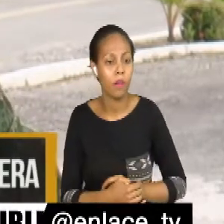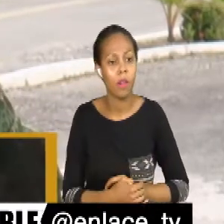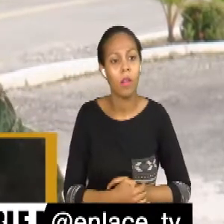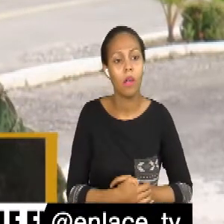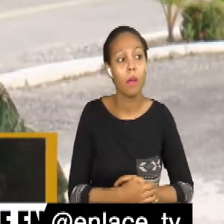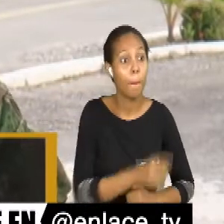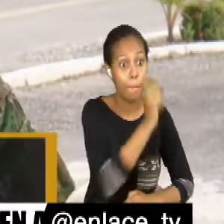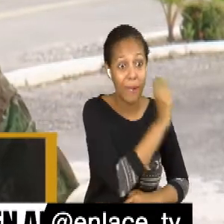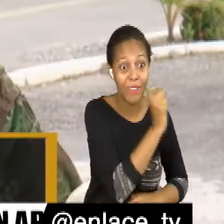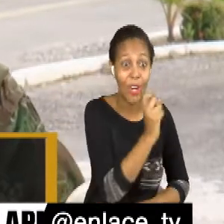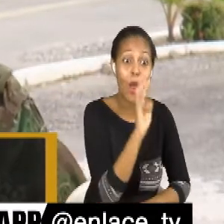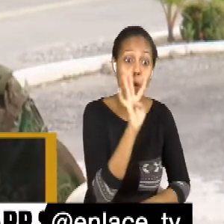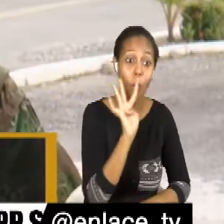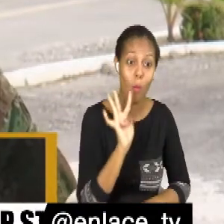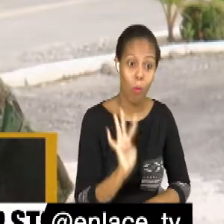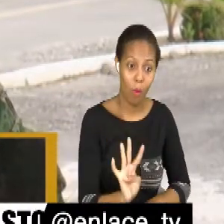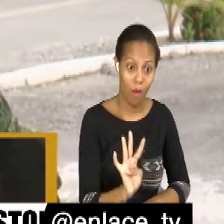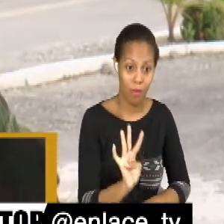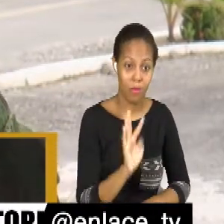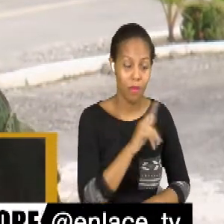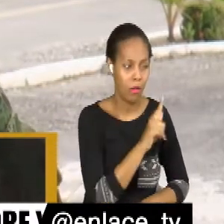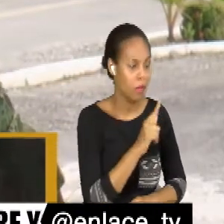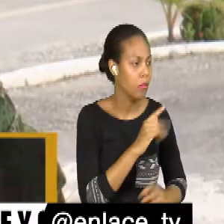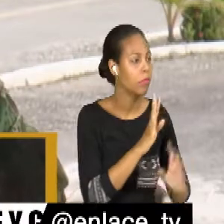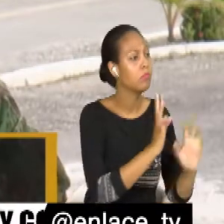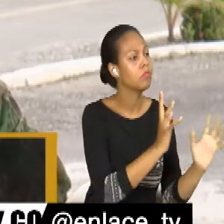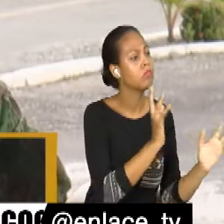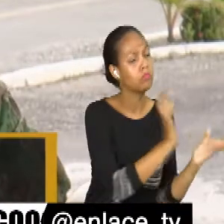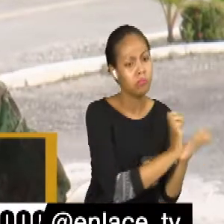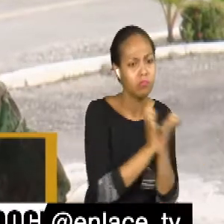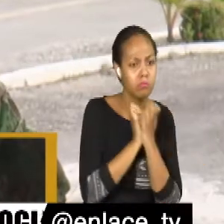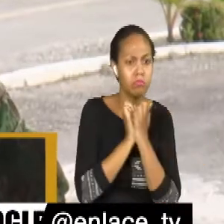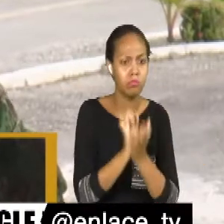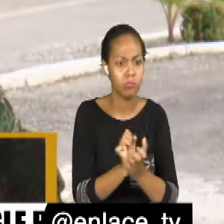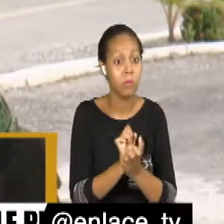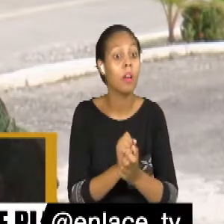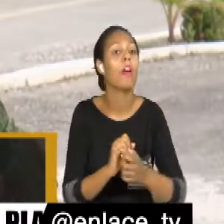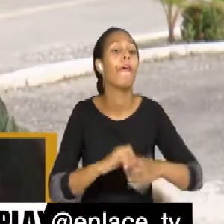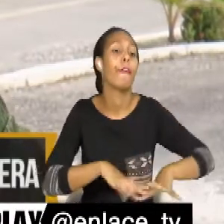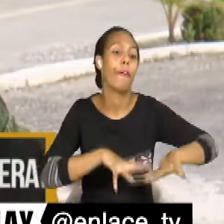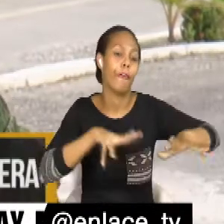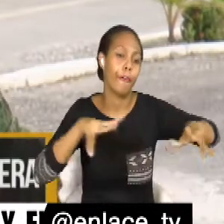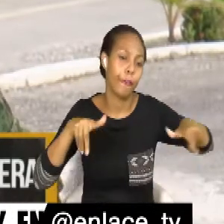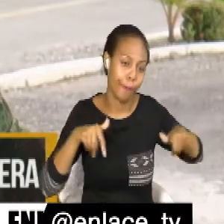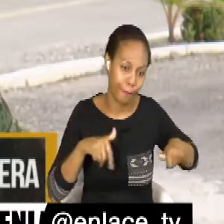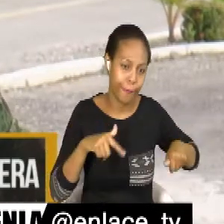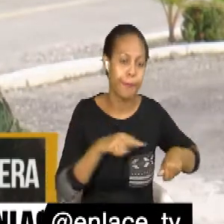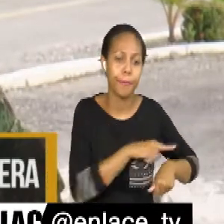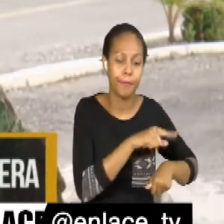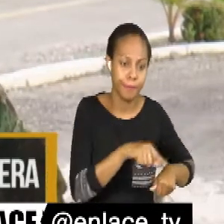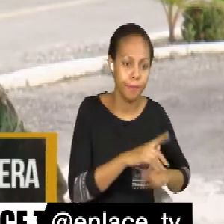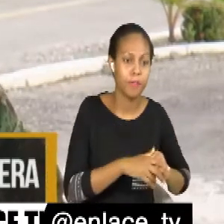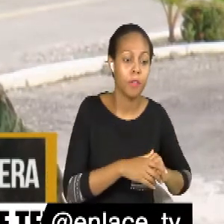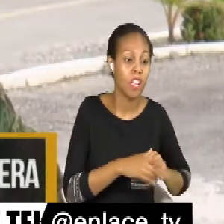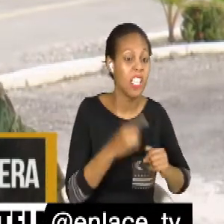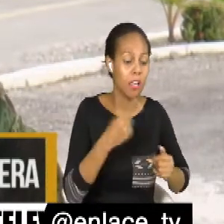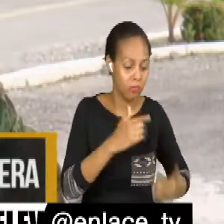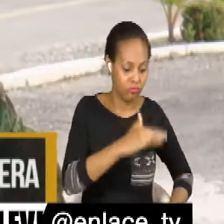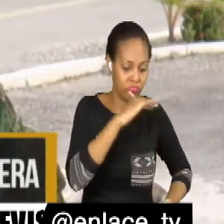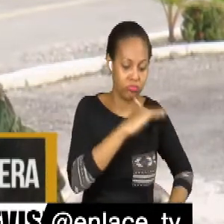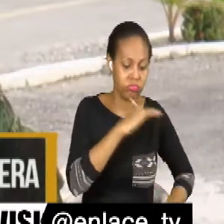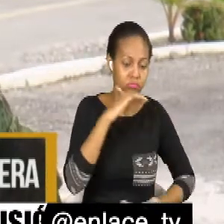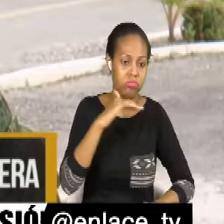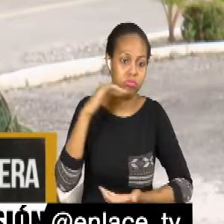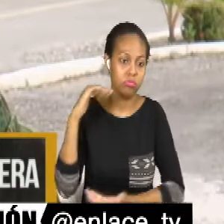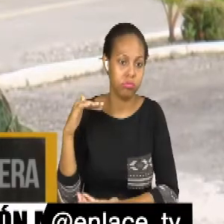de las cuales estaban hurtando un material ahí. Ya lo traían en una camioneta, en una Nissan blanca, lo traían del sector del Cóndor. Se